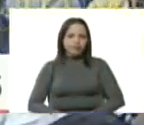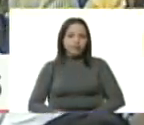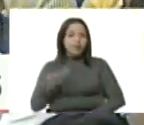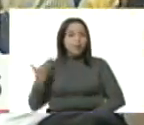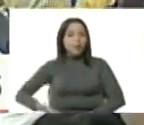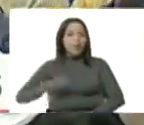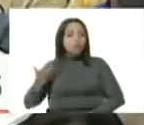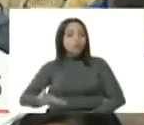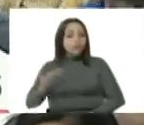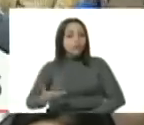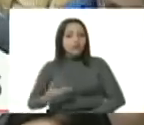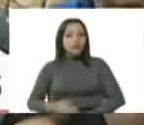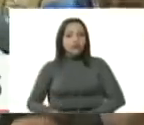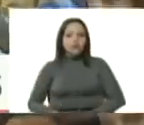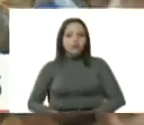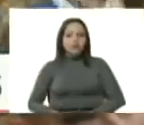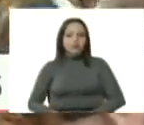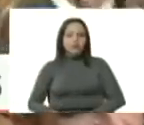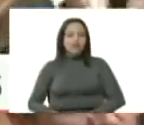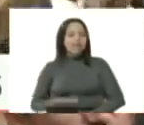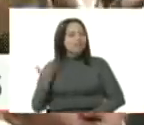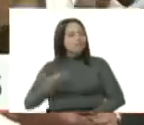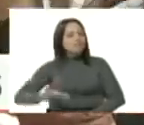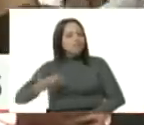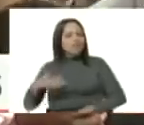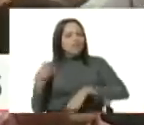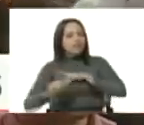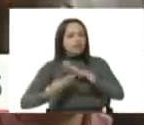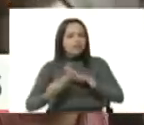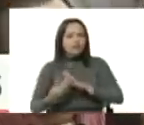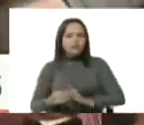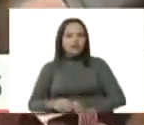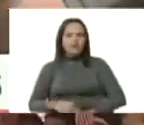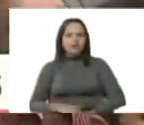prioridad esencial.